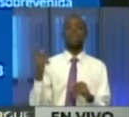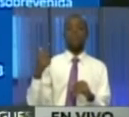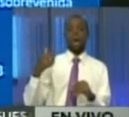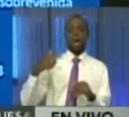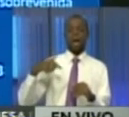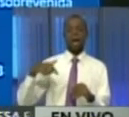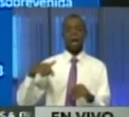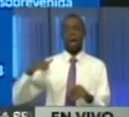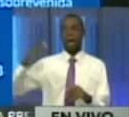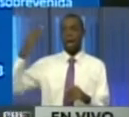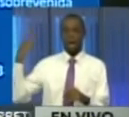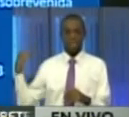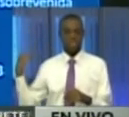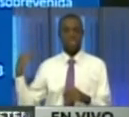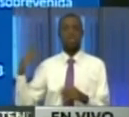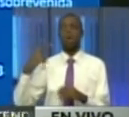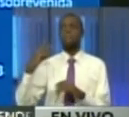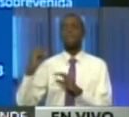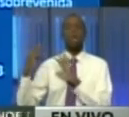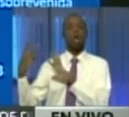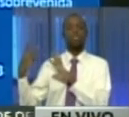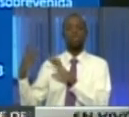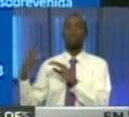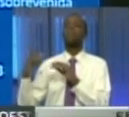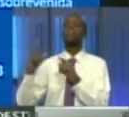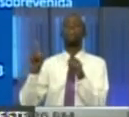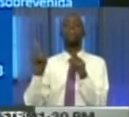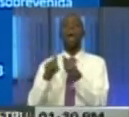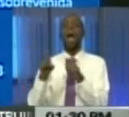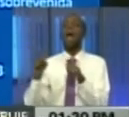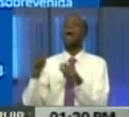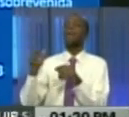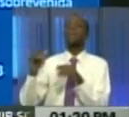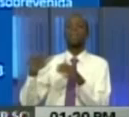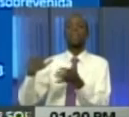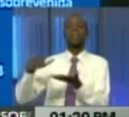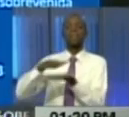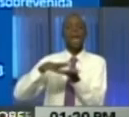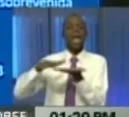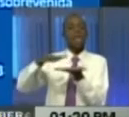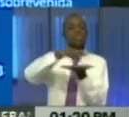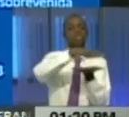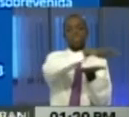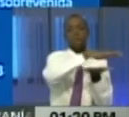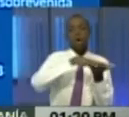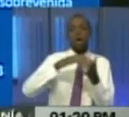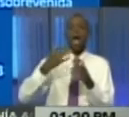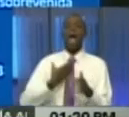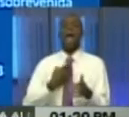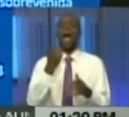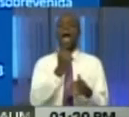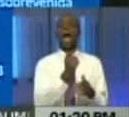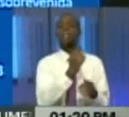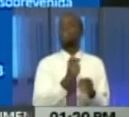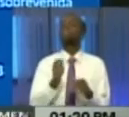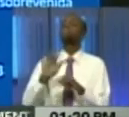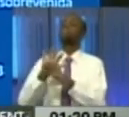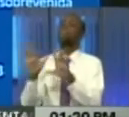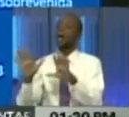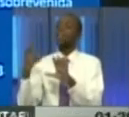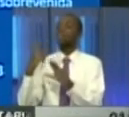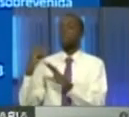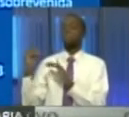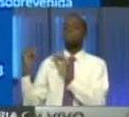del año 2008, ¿verdad? ¿Qué pasó en el año 2013?